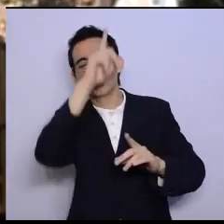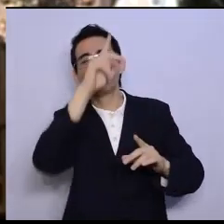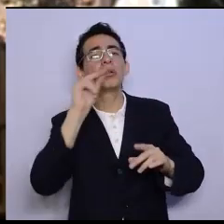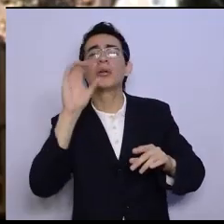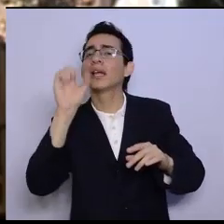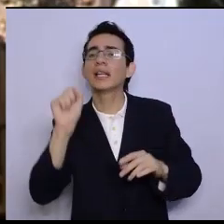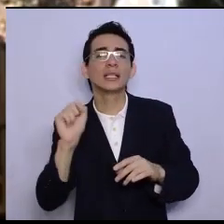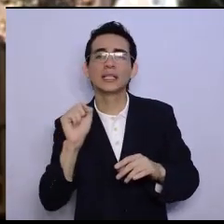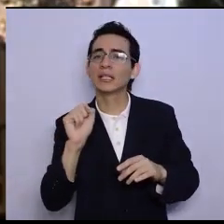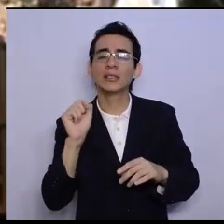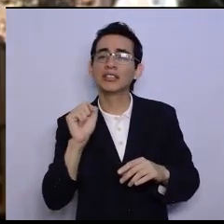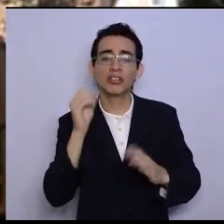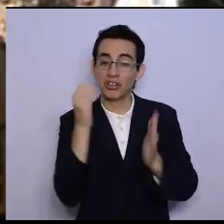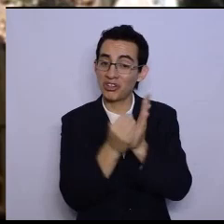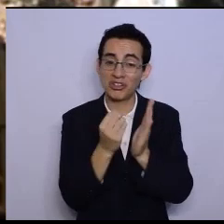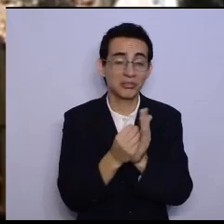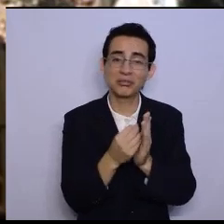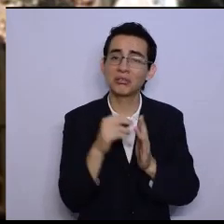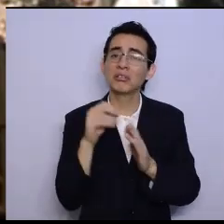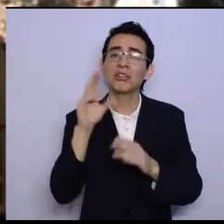sumamente delgada,